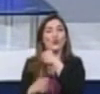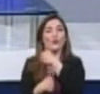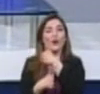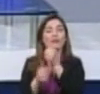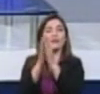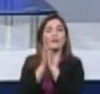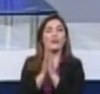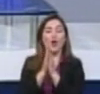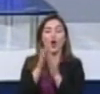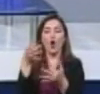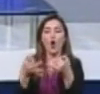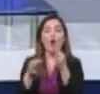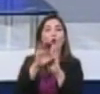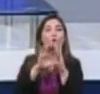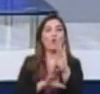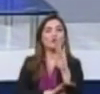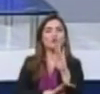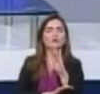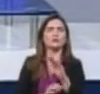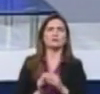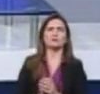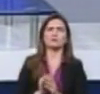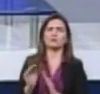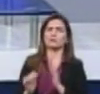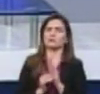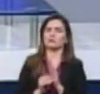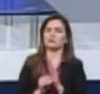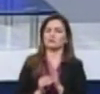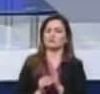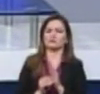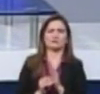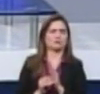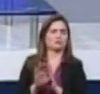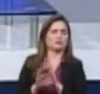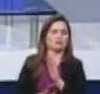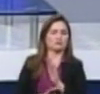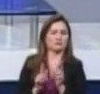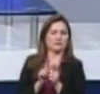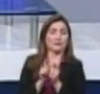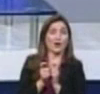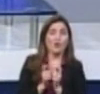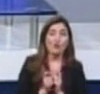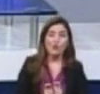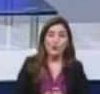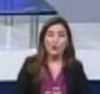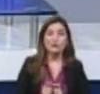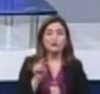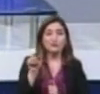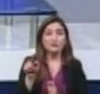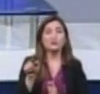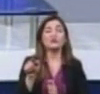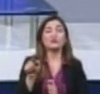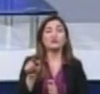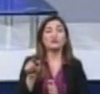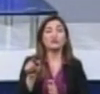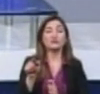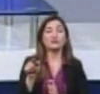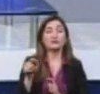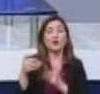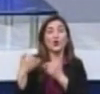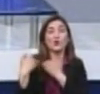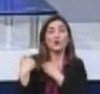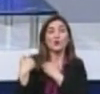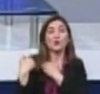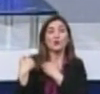la Corte Constitucional declare la inconstitucionalidad de las enmiendas que dejó a esa entidad sin la